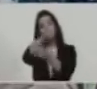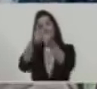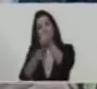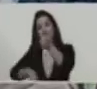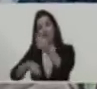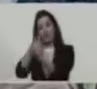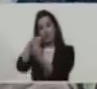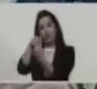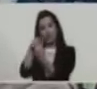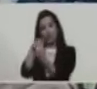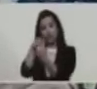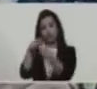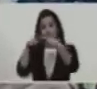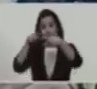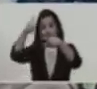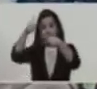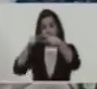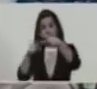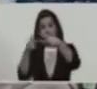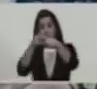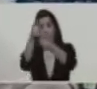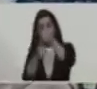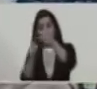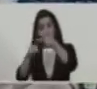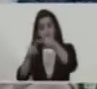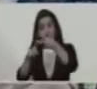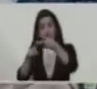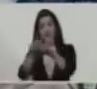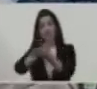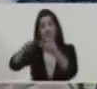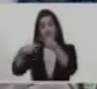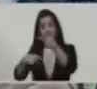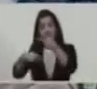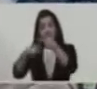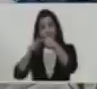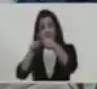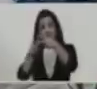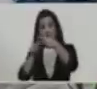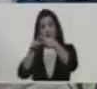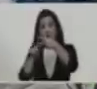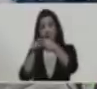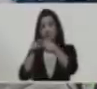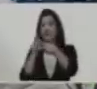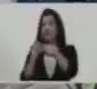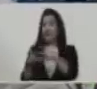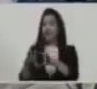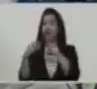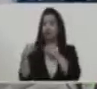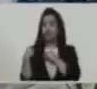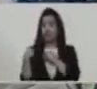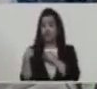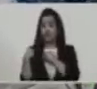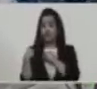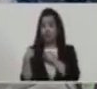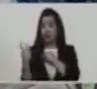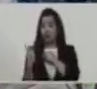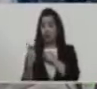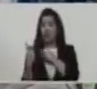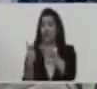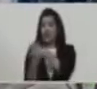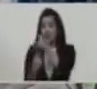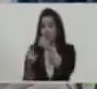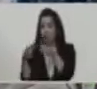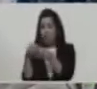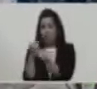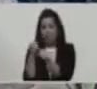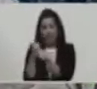pues, para que asuman como equipo esta tarea